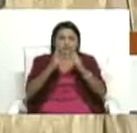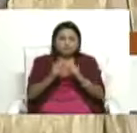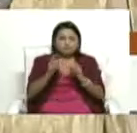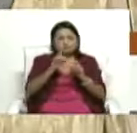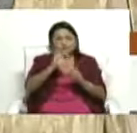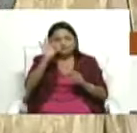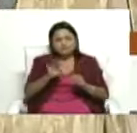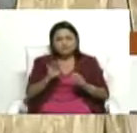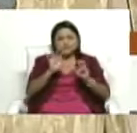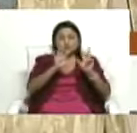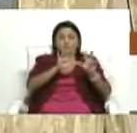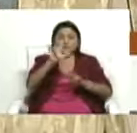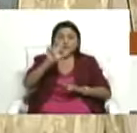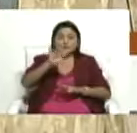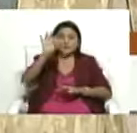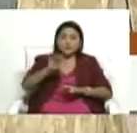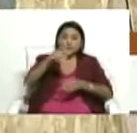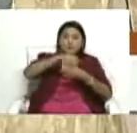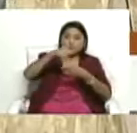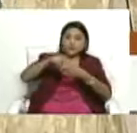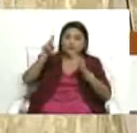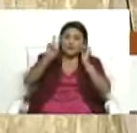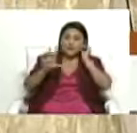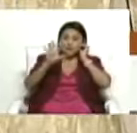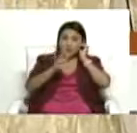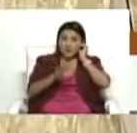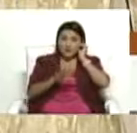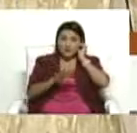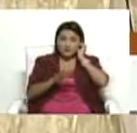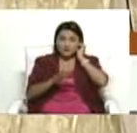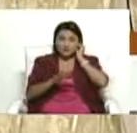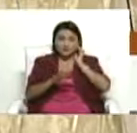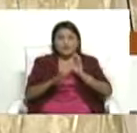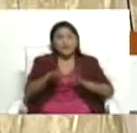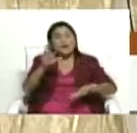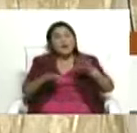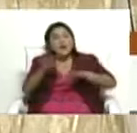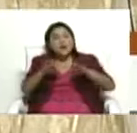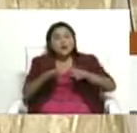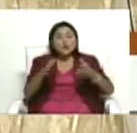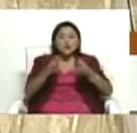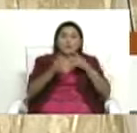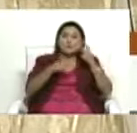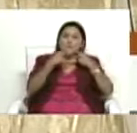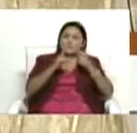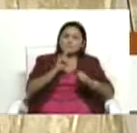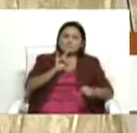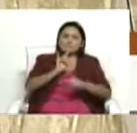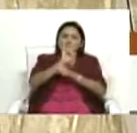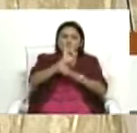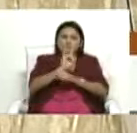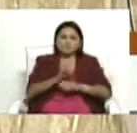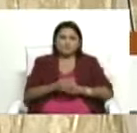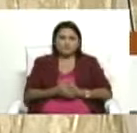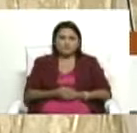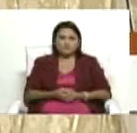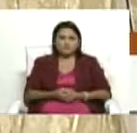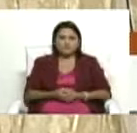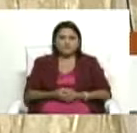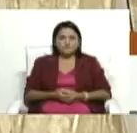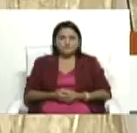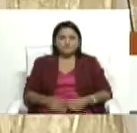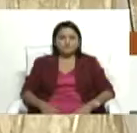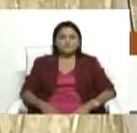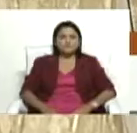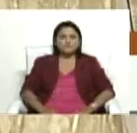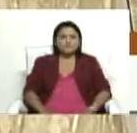del 83% de los votos, sin contar aquellos partidos políticos que no participaron en la pasada